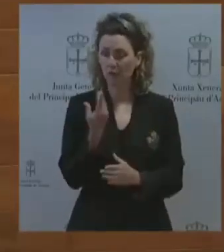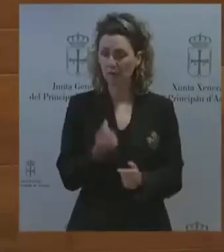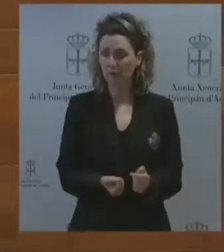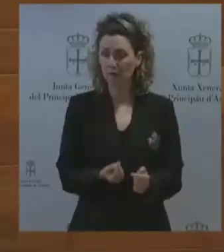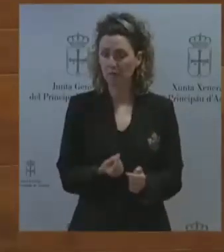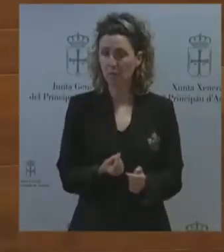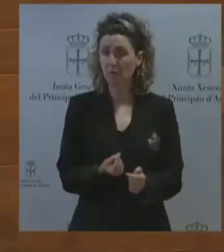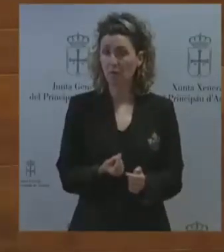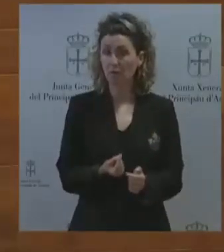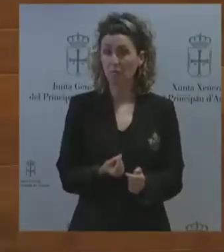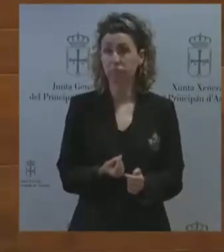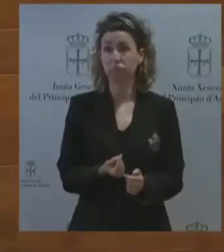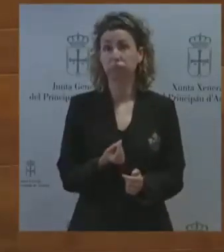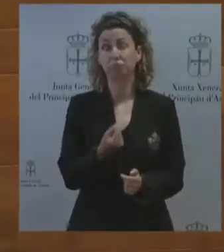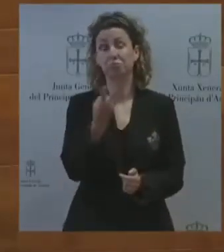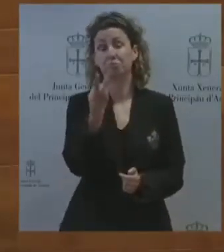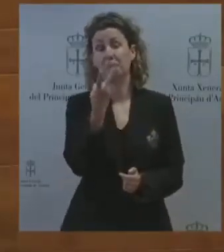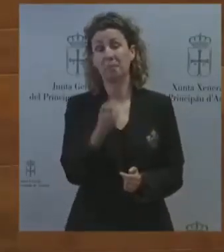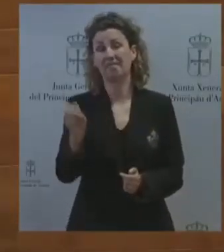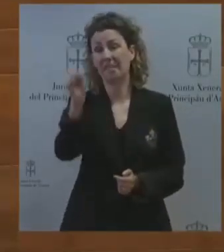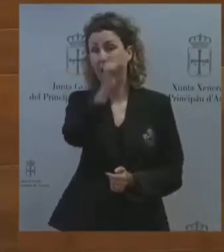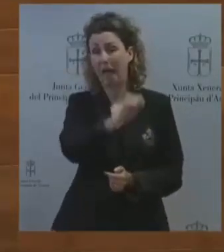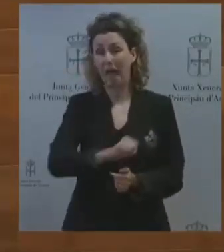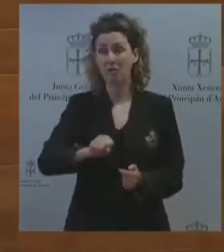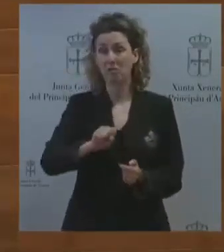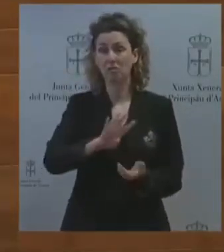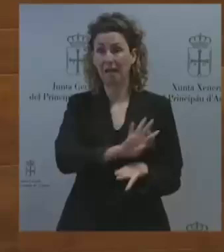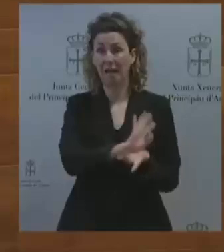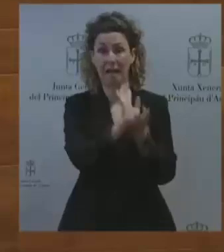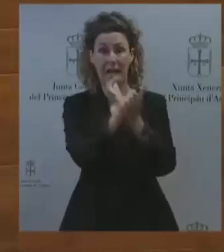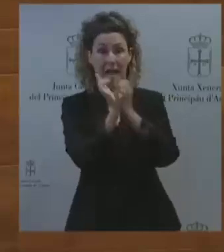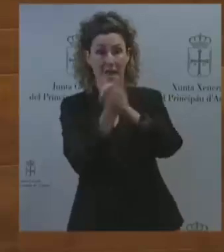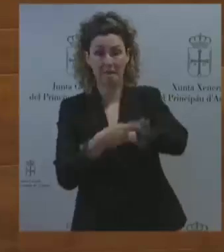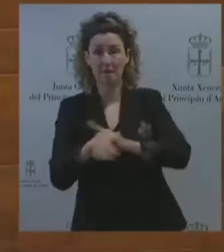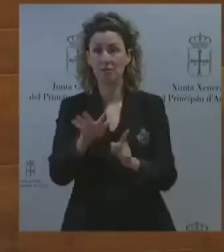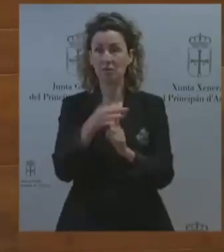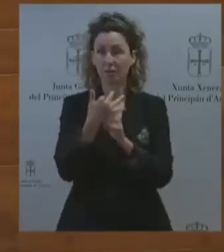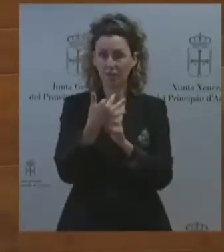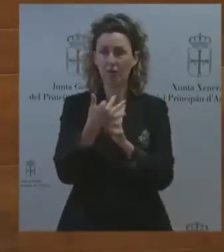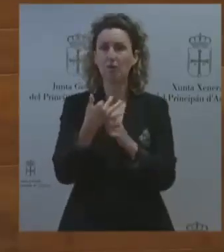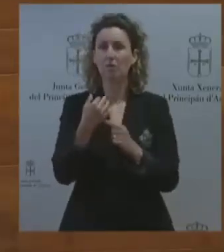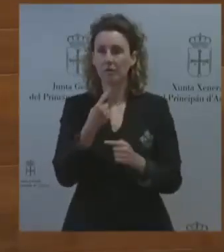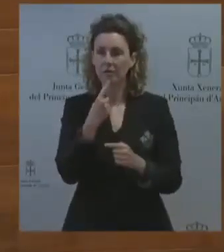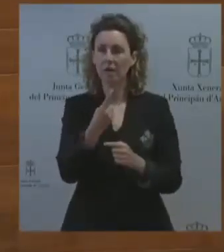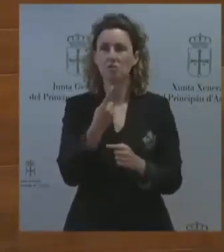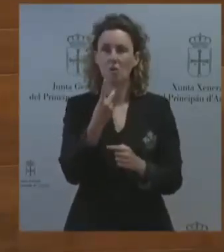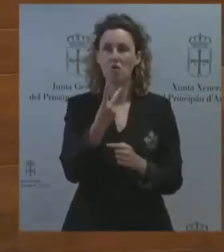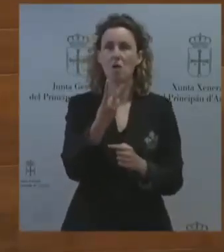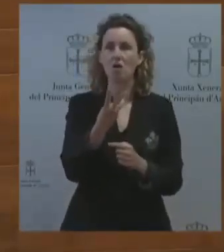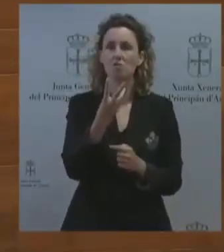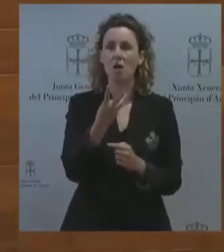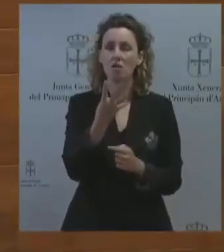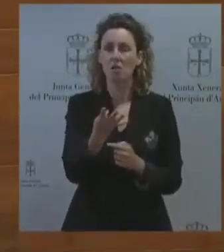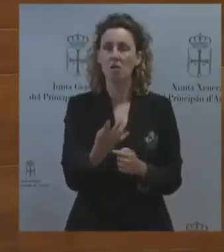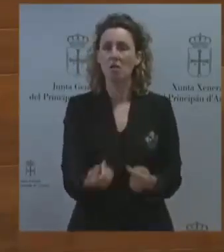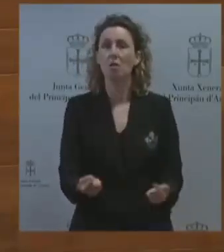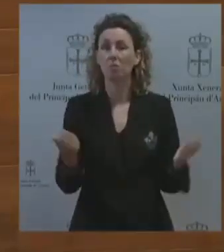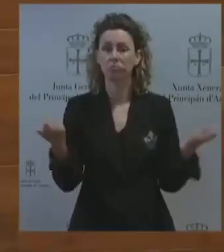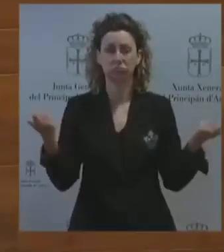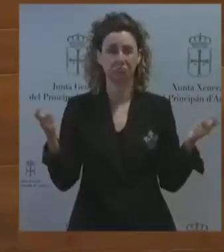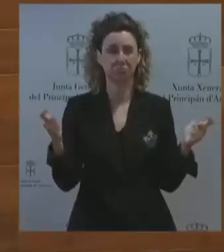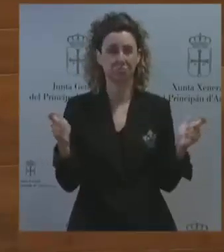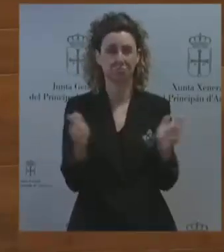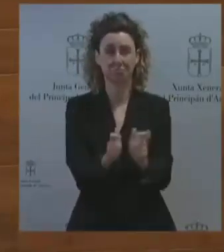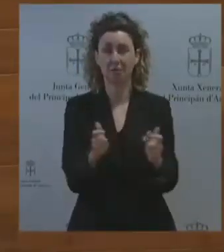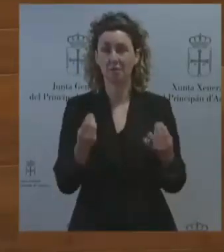problemática y lo cierto es que cada año que pasa tiene la misma eficacia, más y más pérdida de población. Esta es la realidad, señoría. Las